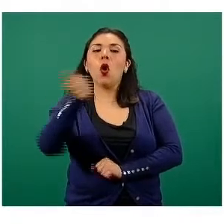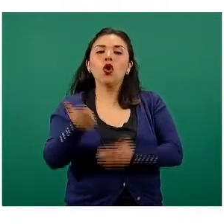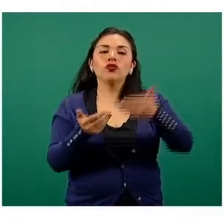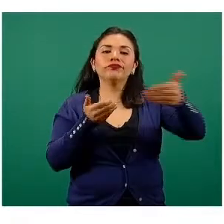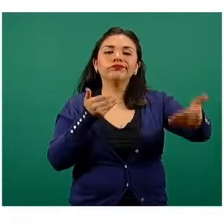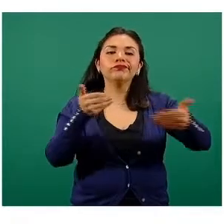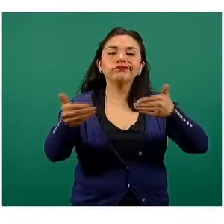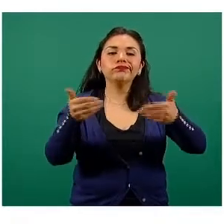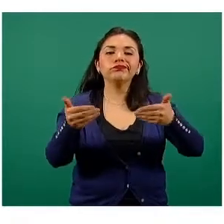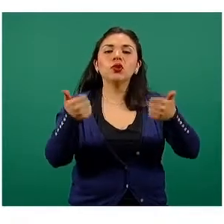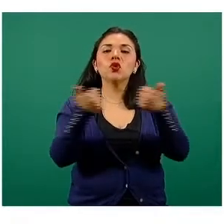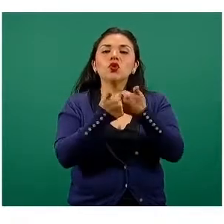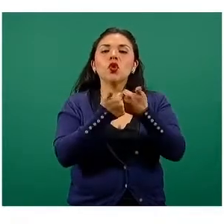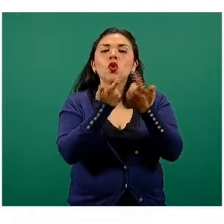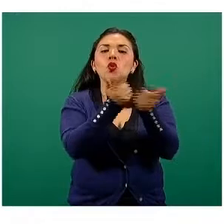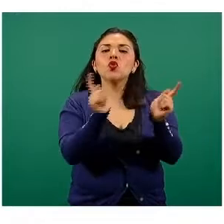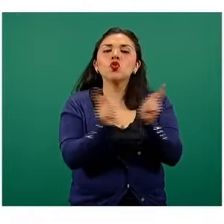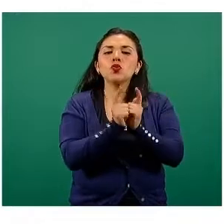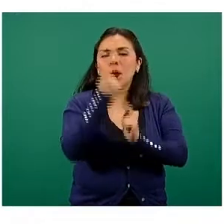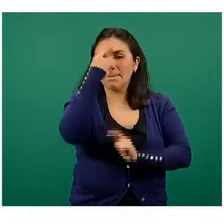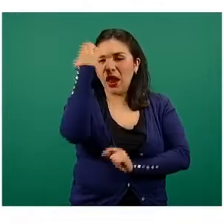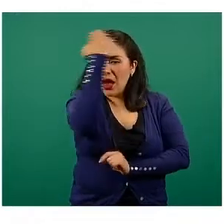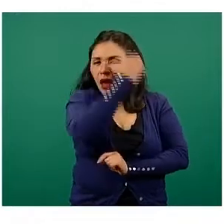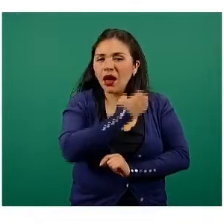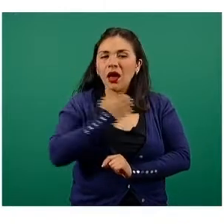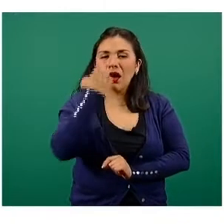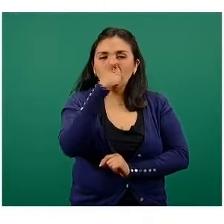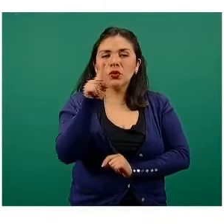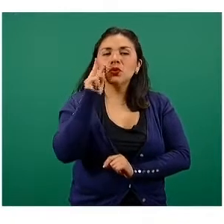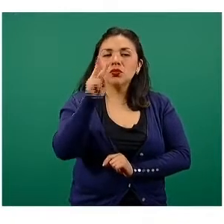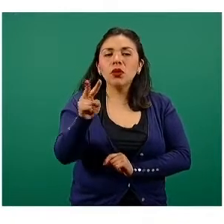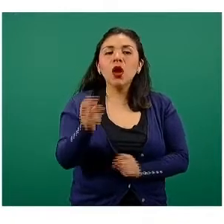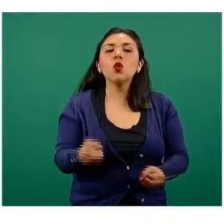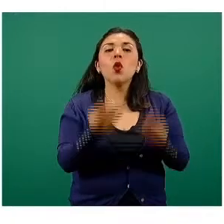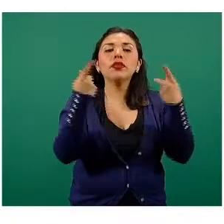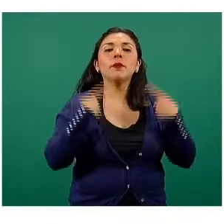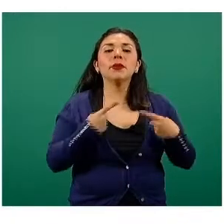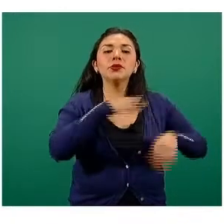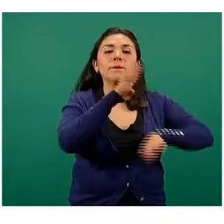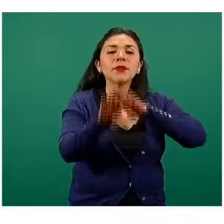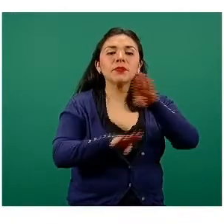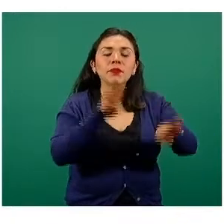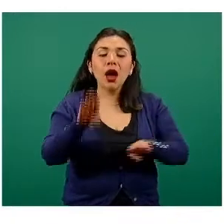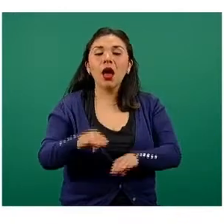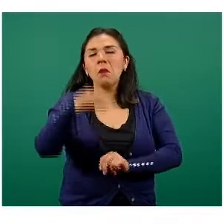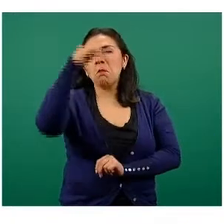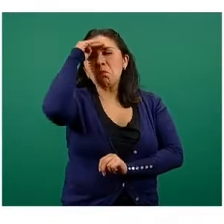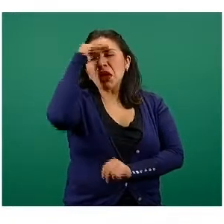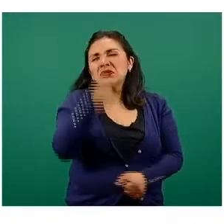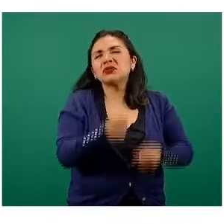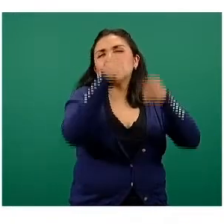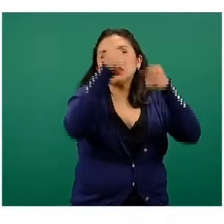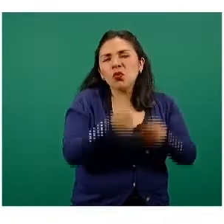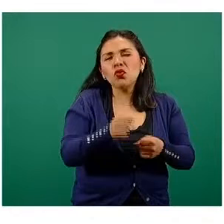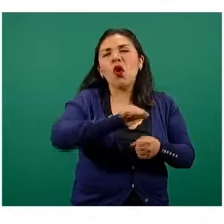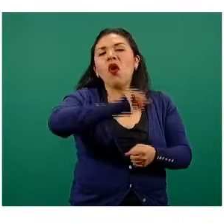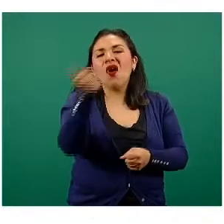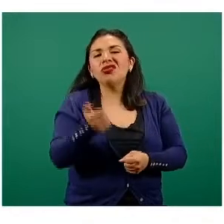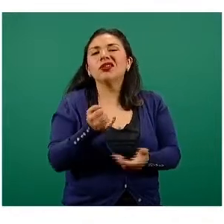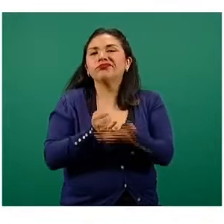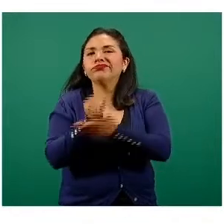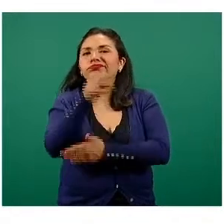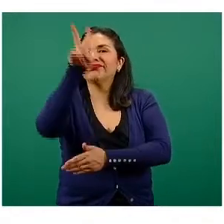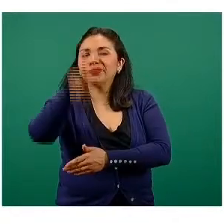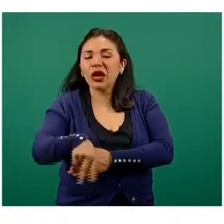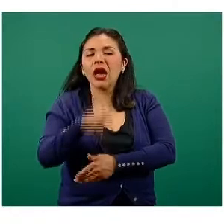Pública en el grupo técnico del análisis, pues vamos a ver que las muertes, tanto las esperadas como las confirmadas, son muy similares. Son